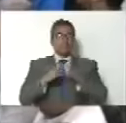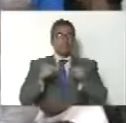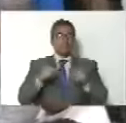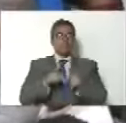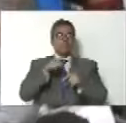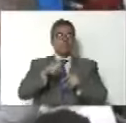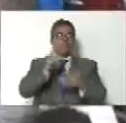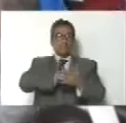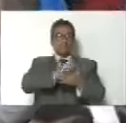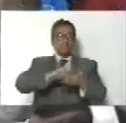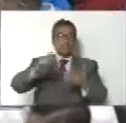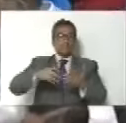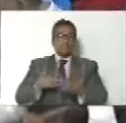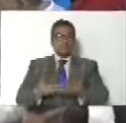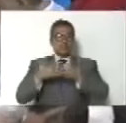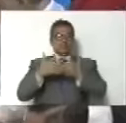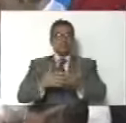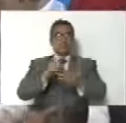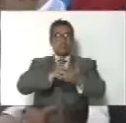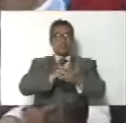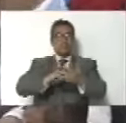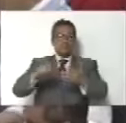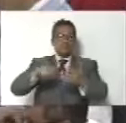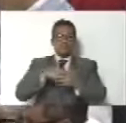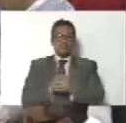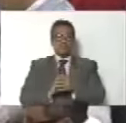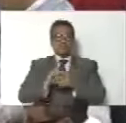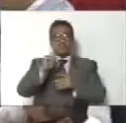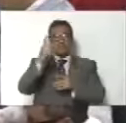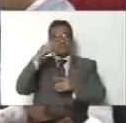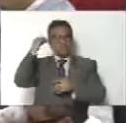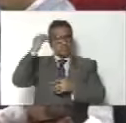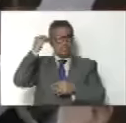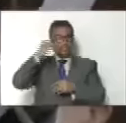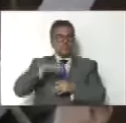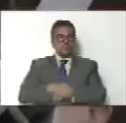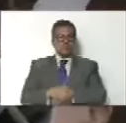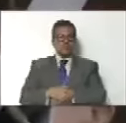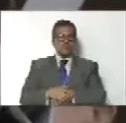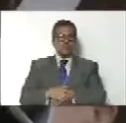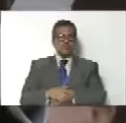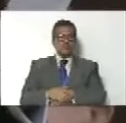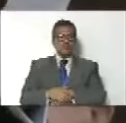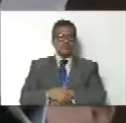Entonces, por escrito, entregaré las siguientes propuestas. En el considerando,